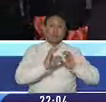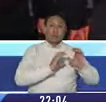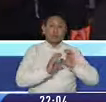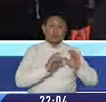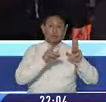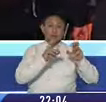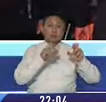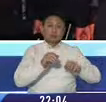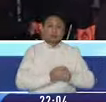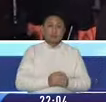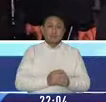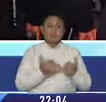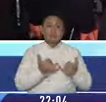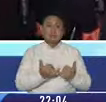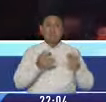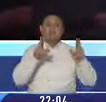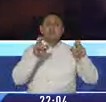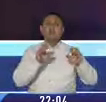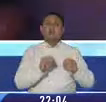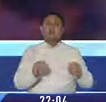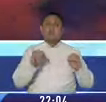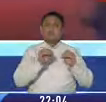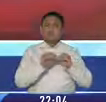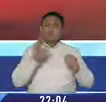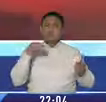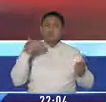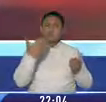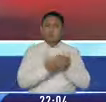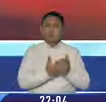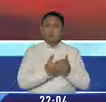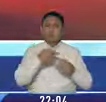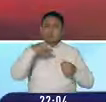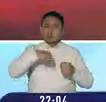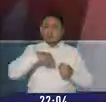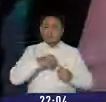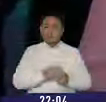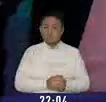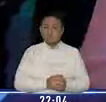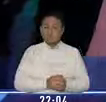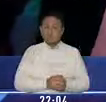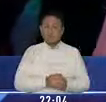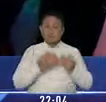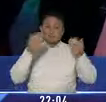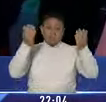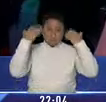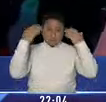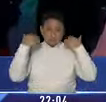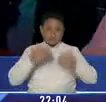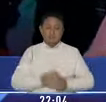es la actualización del tema de la llegada de Germán Cáceres acá a lo que es la ciudad de